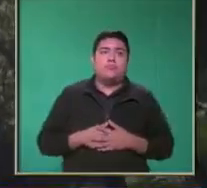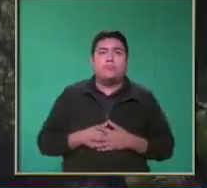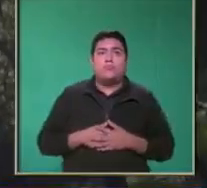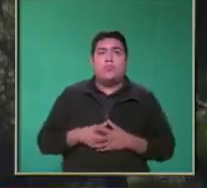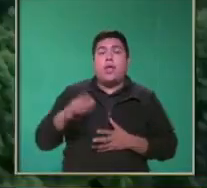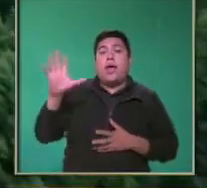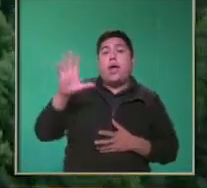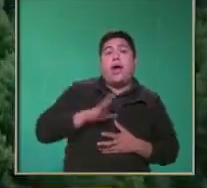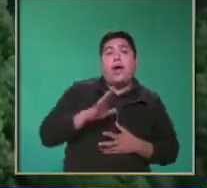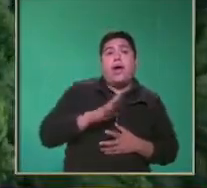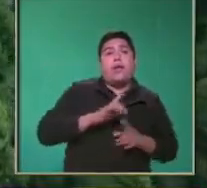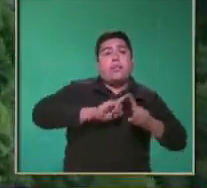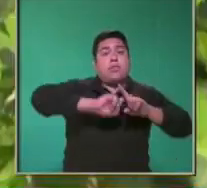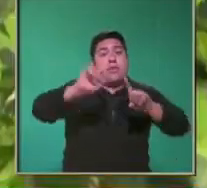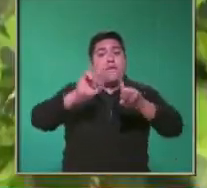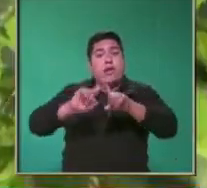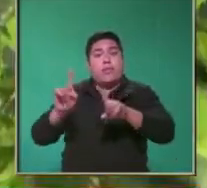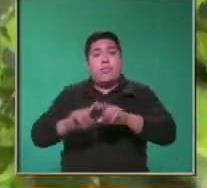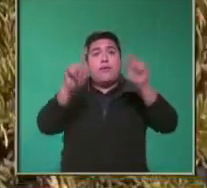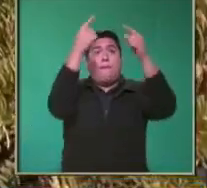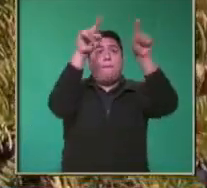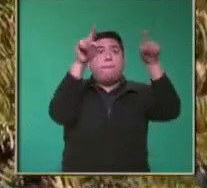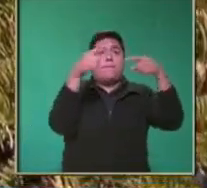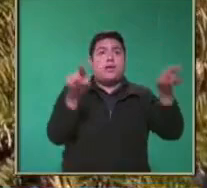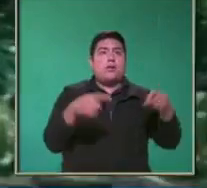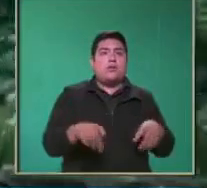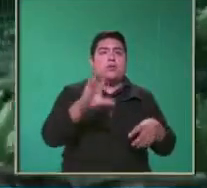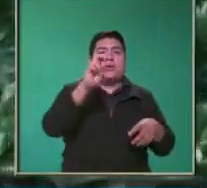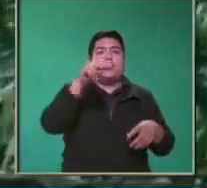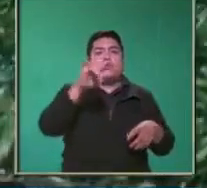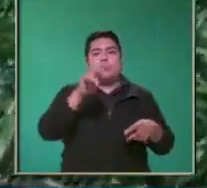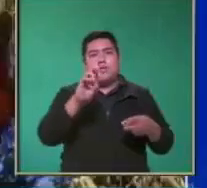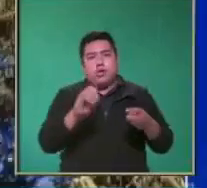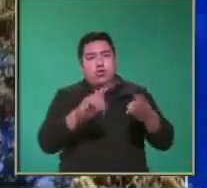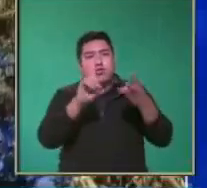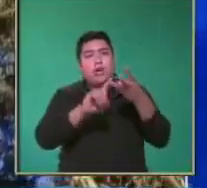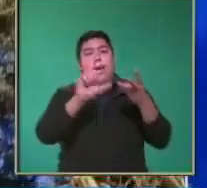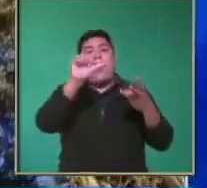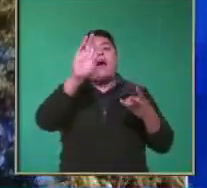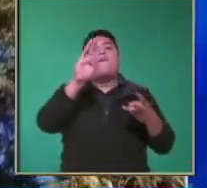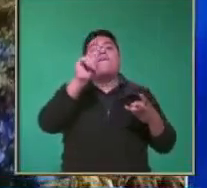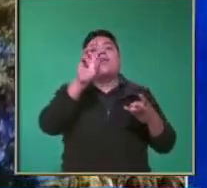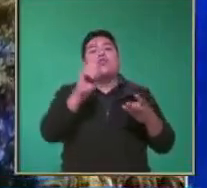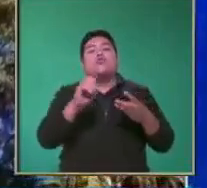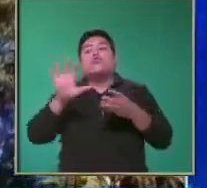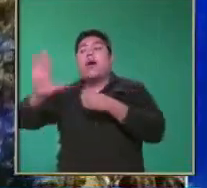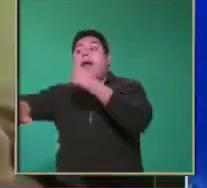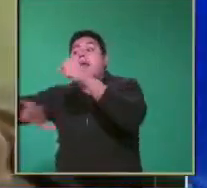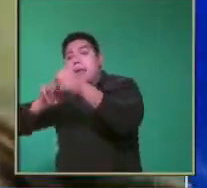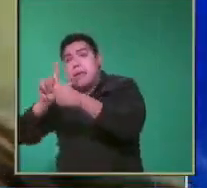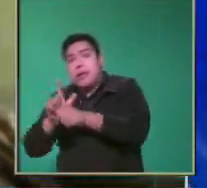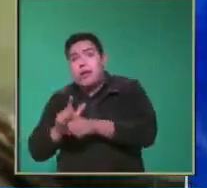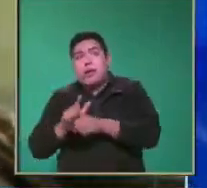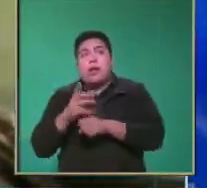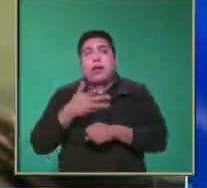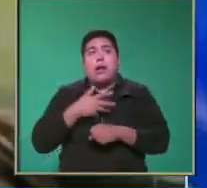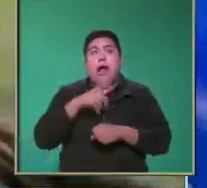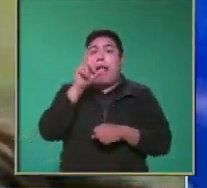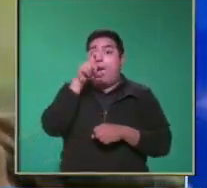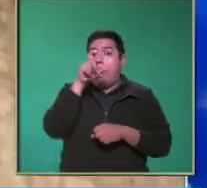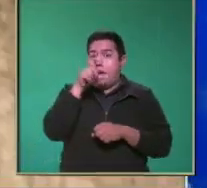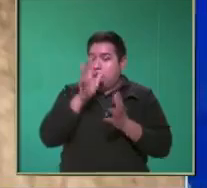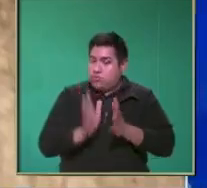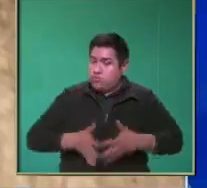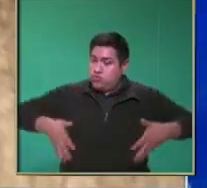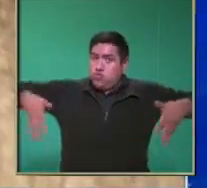Existe diversidad de especies de pinos, encinos, abetos y pinabetes. La fauna está compuesta por águilas